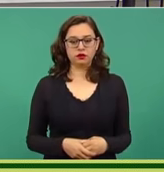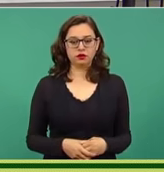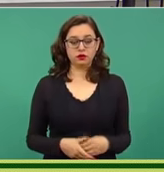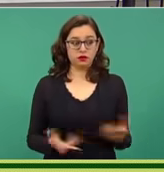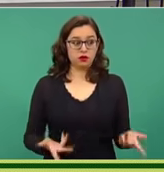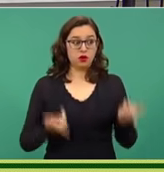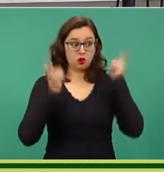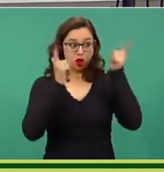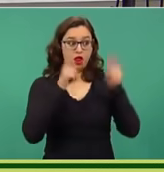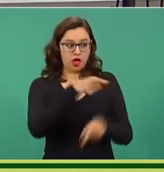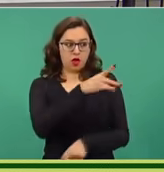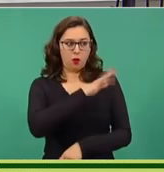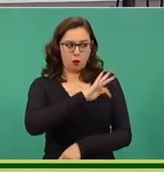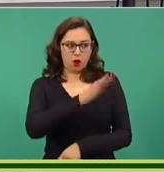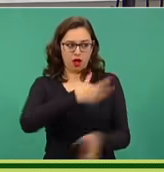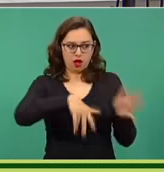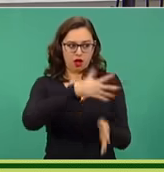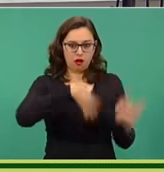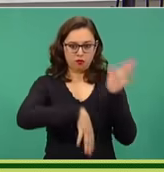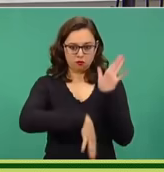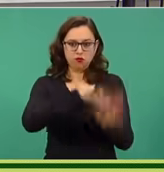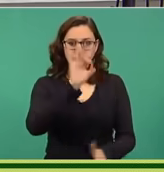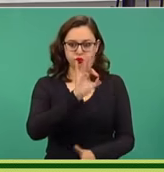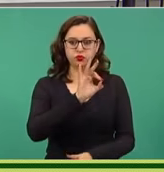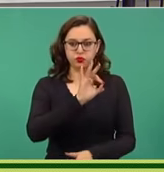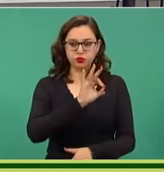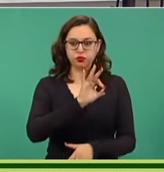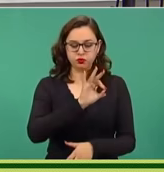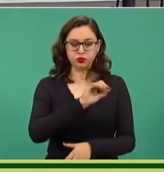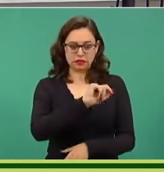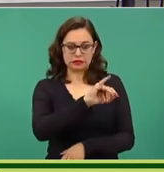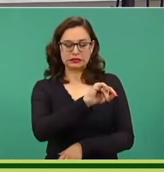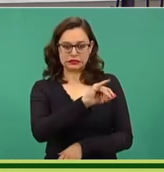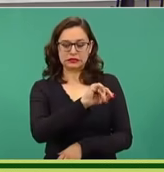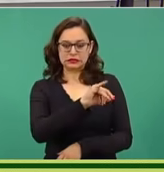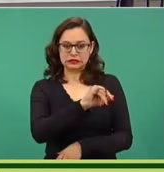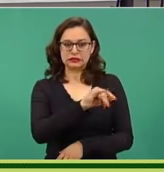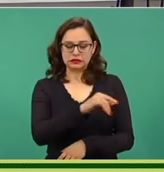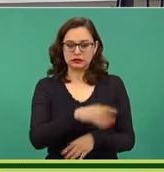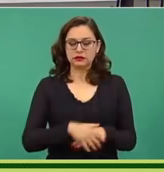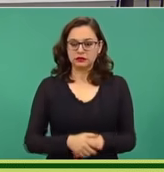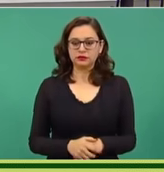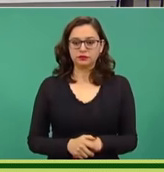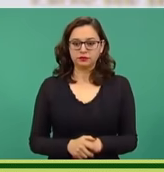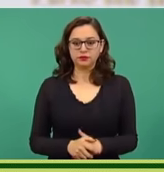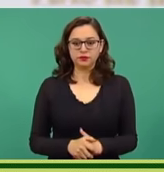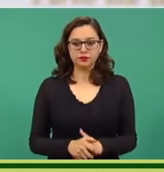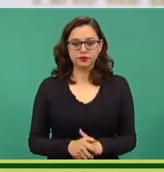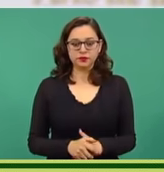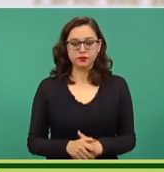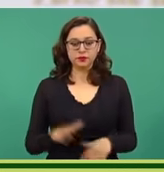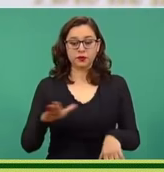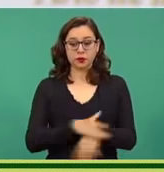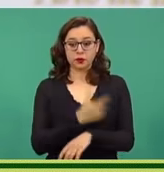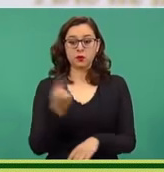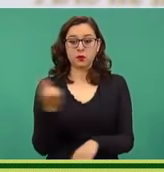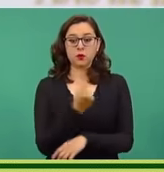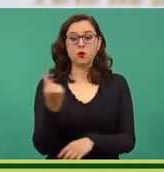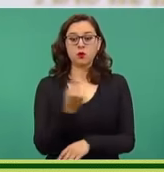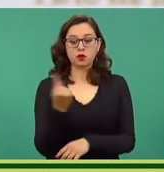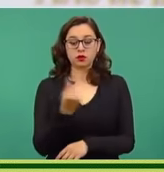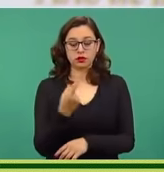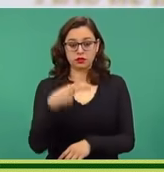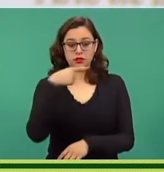sí sí porque este es uno de